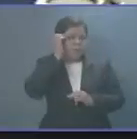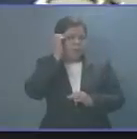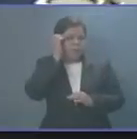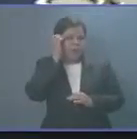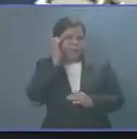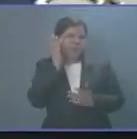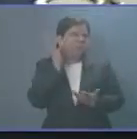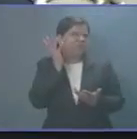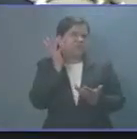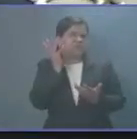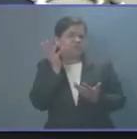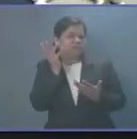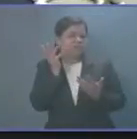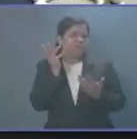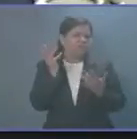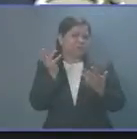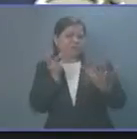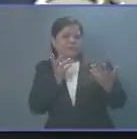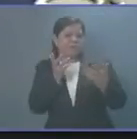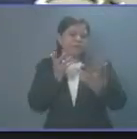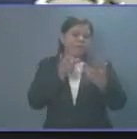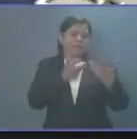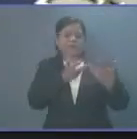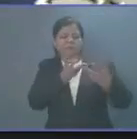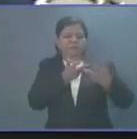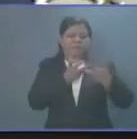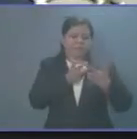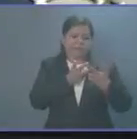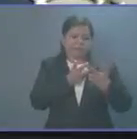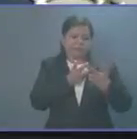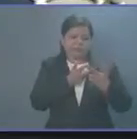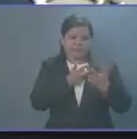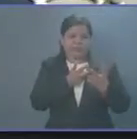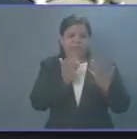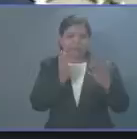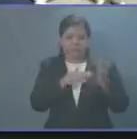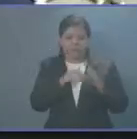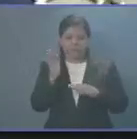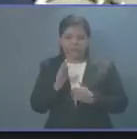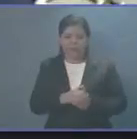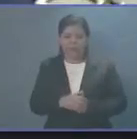que no coinciden con las del gobierno actual son